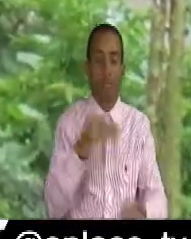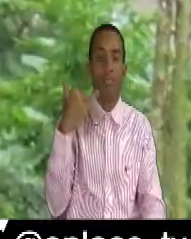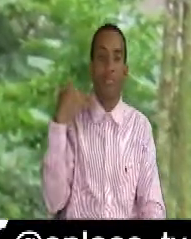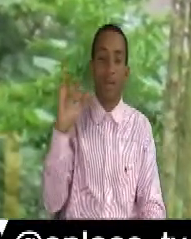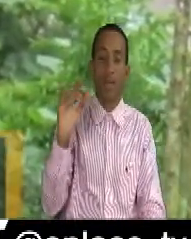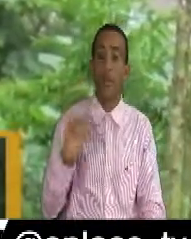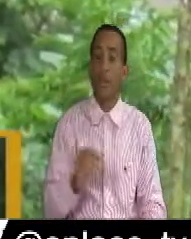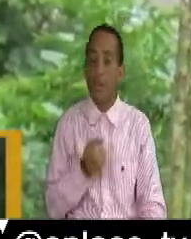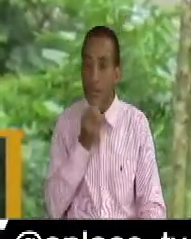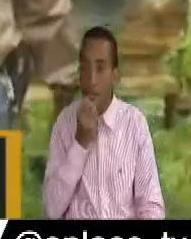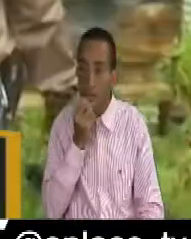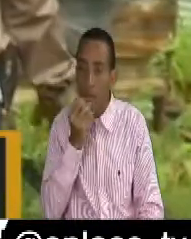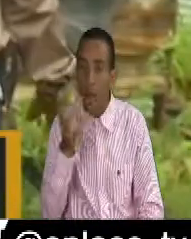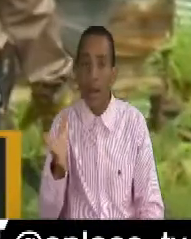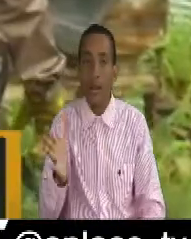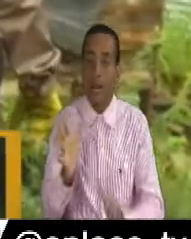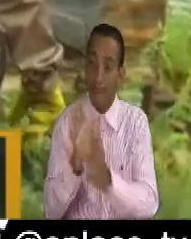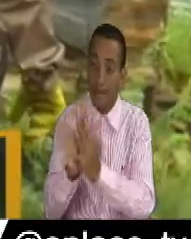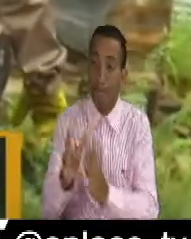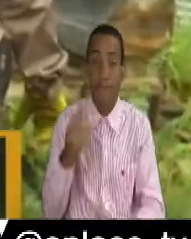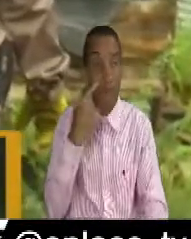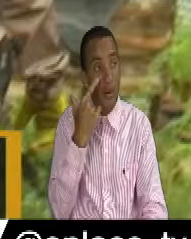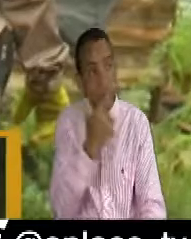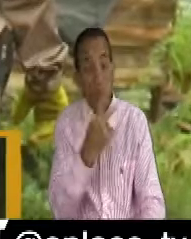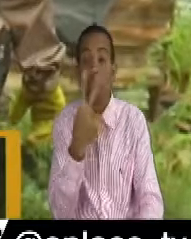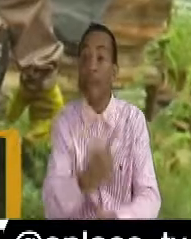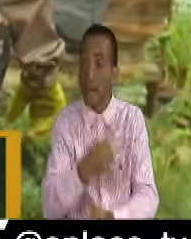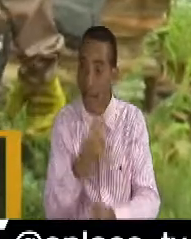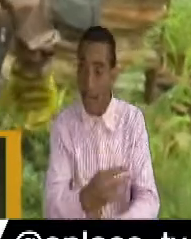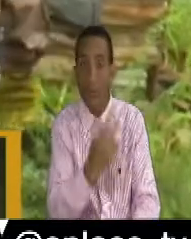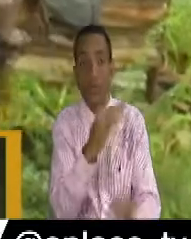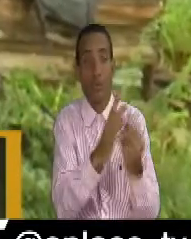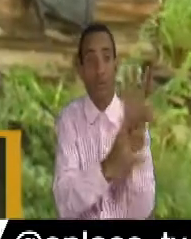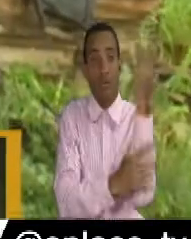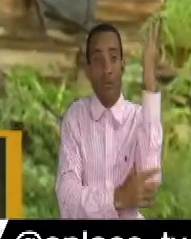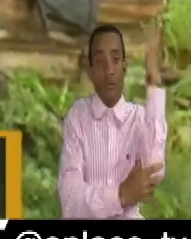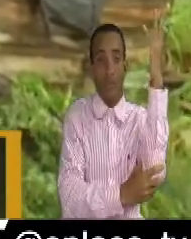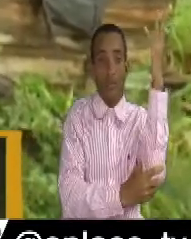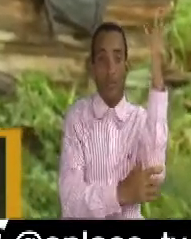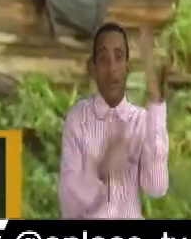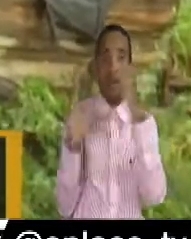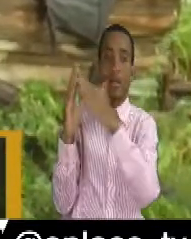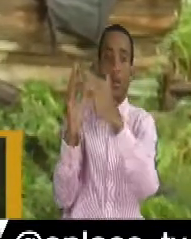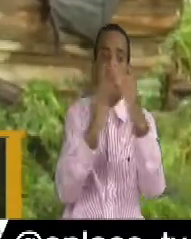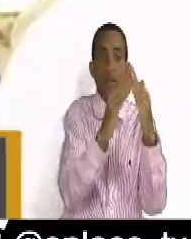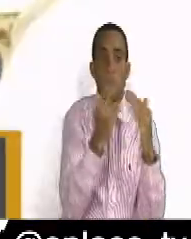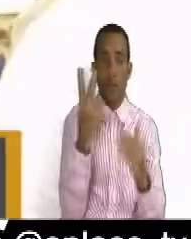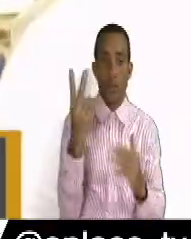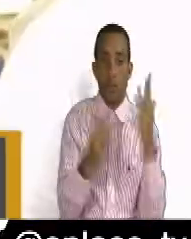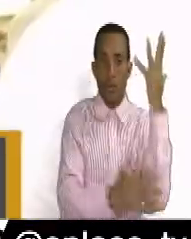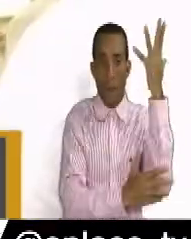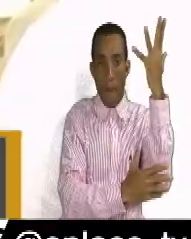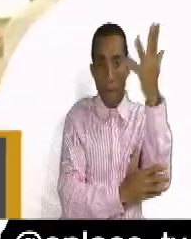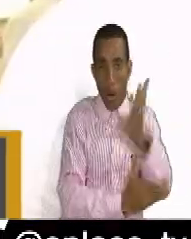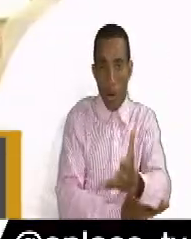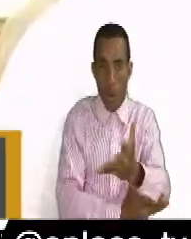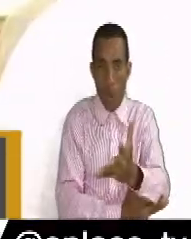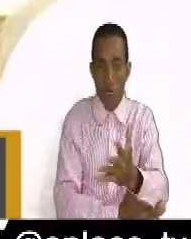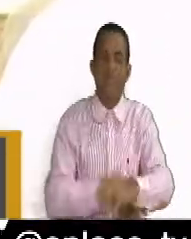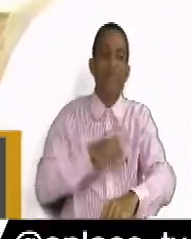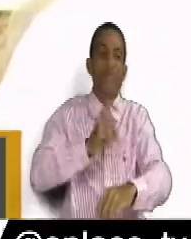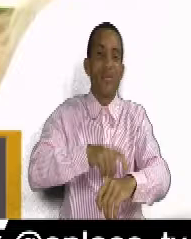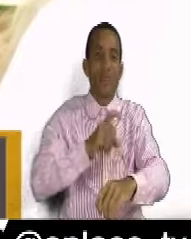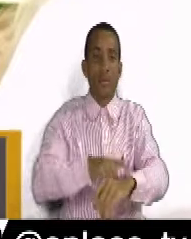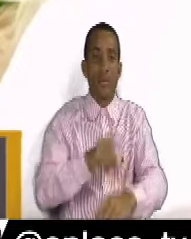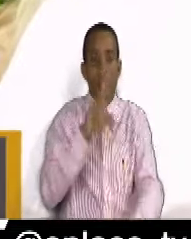ambiental sobre el peligro que representaba. Con las lluvias, el árbol cayó sobre dos humildes viviendas. Fue sobre las 6:30 de la mañana cuando